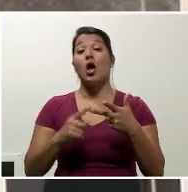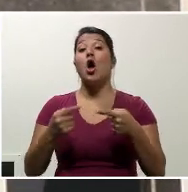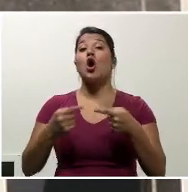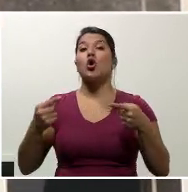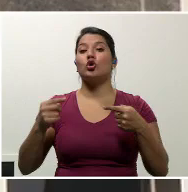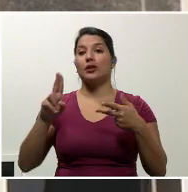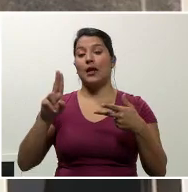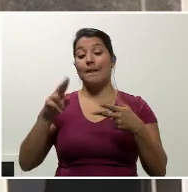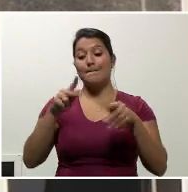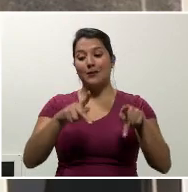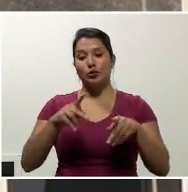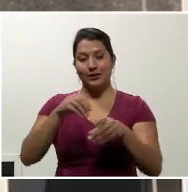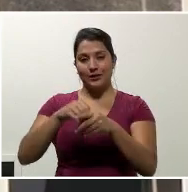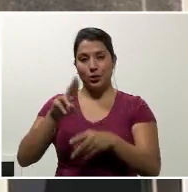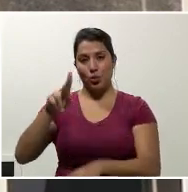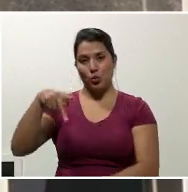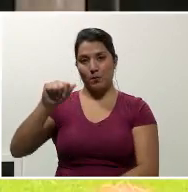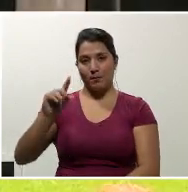de la UPAT.